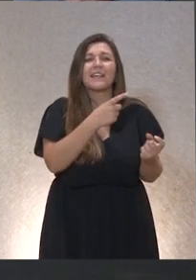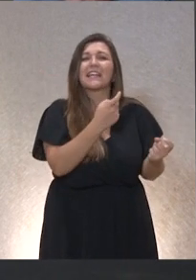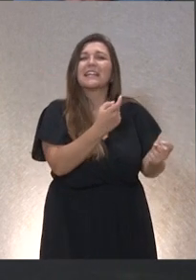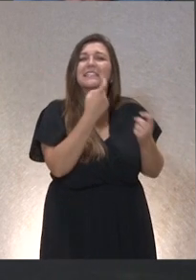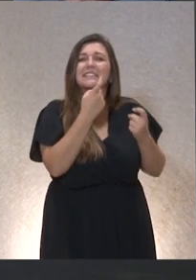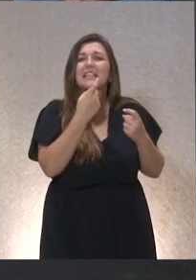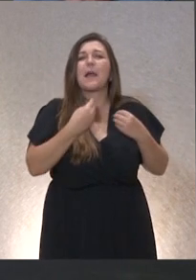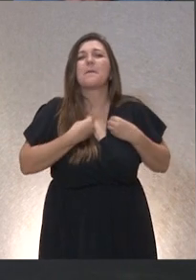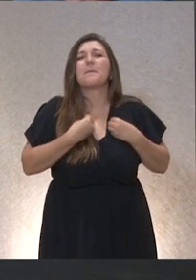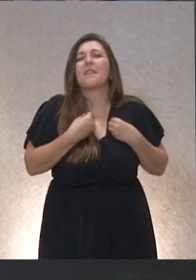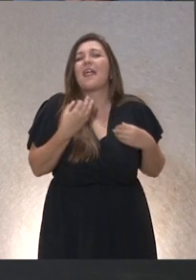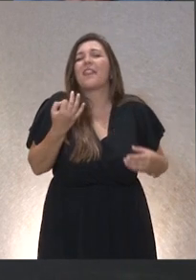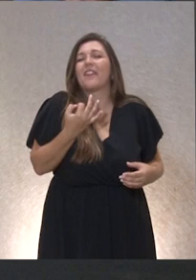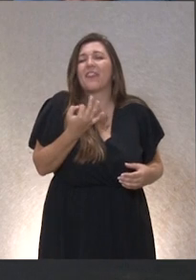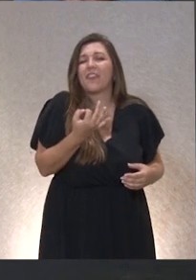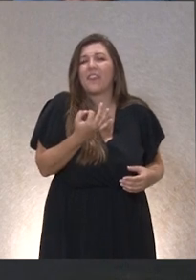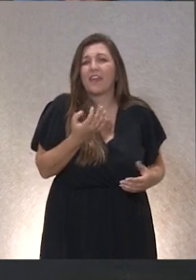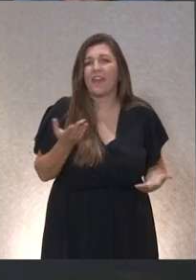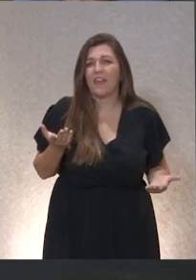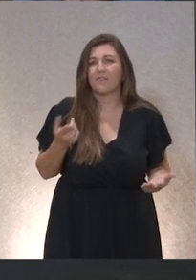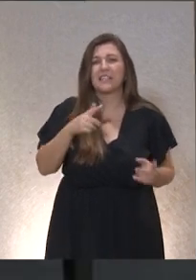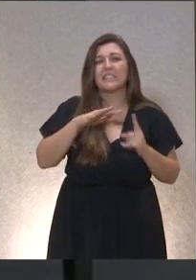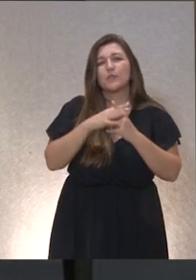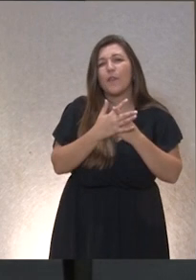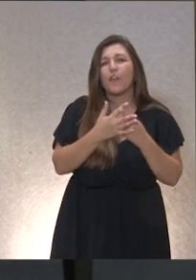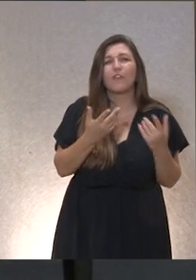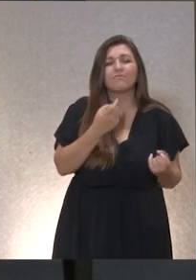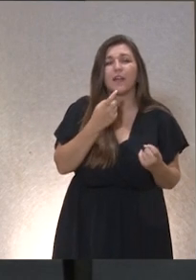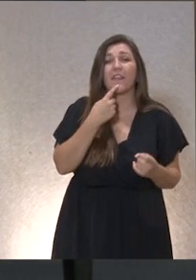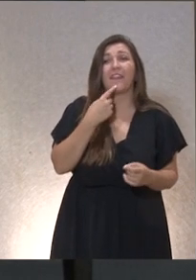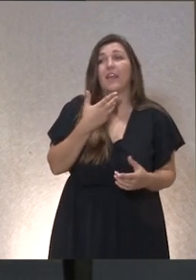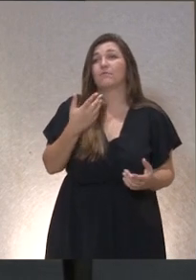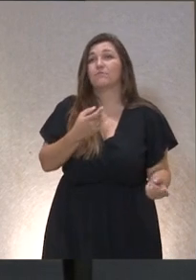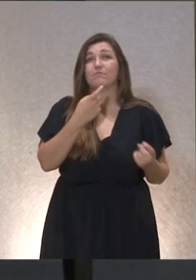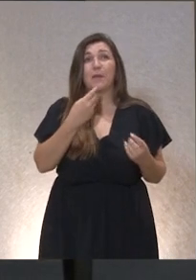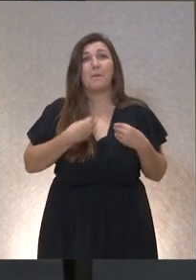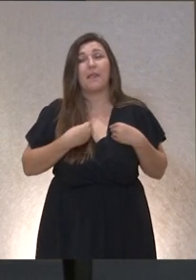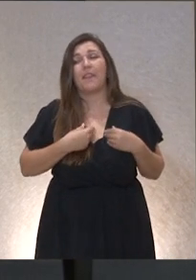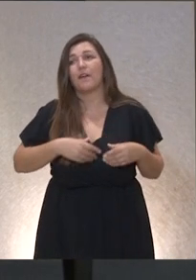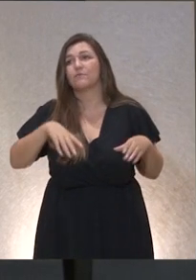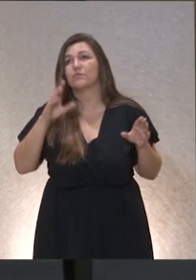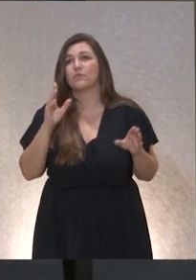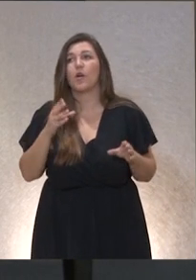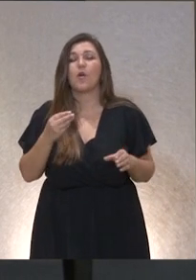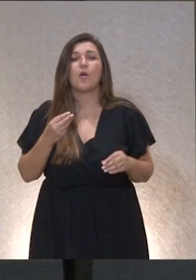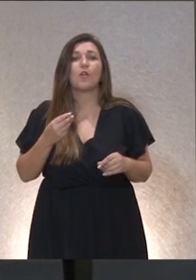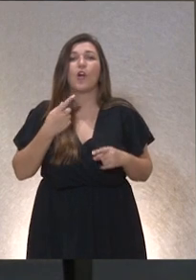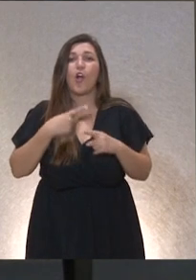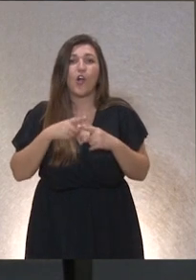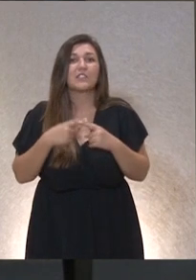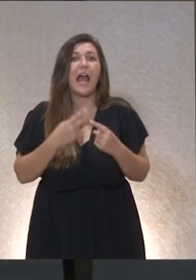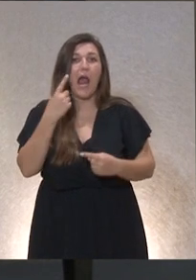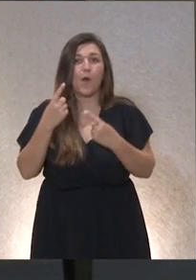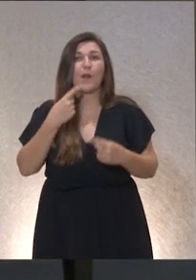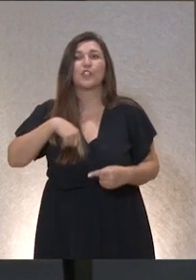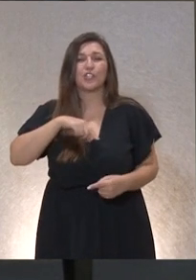habéis aprendido de de toda esta situación lecciones de vida aprendimos alguna cosa que ya más o menos